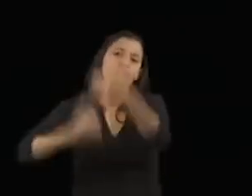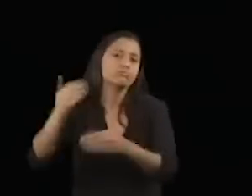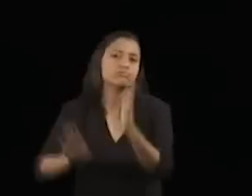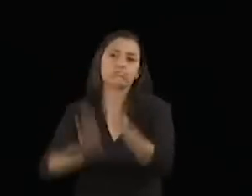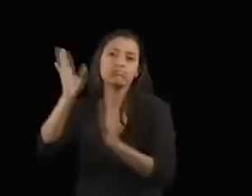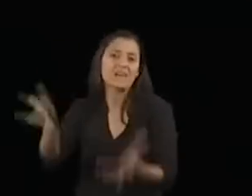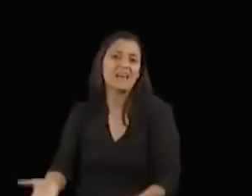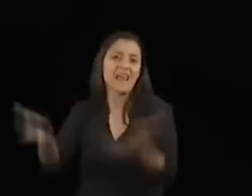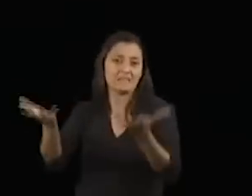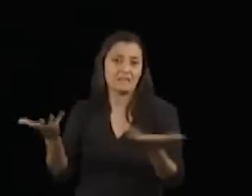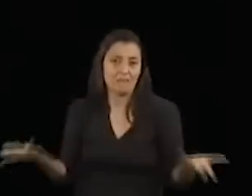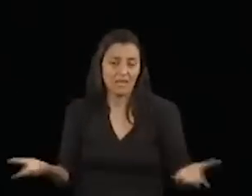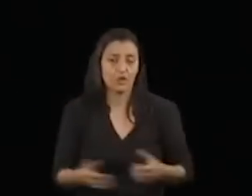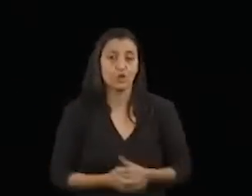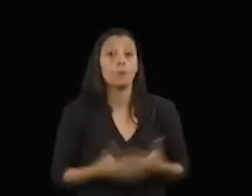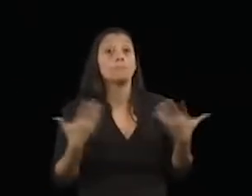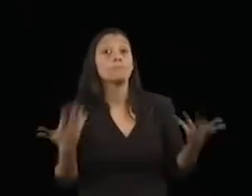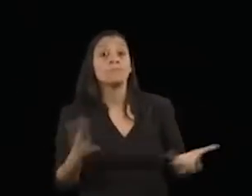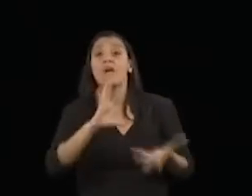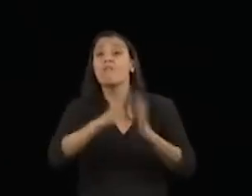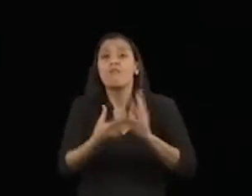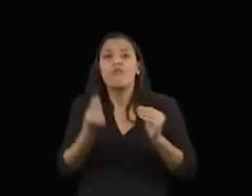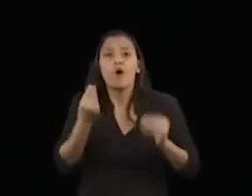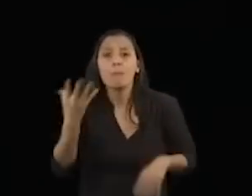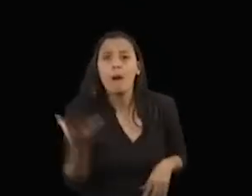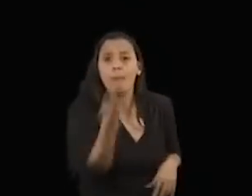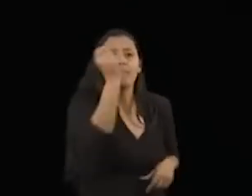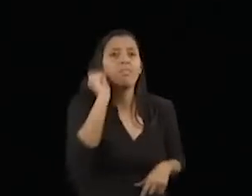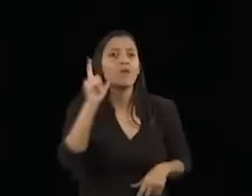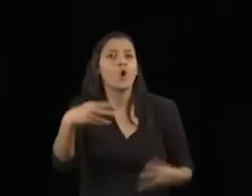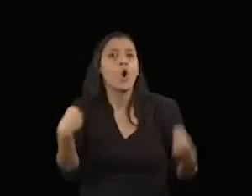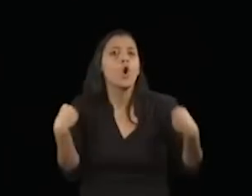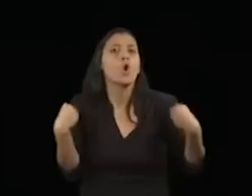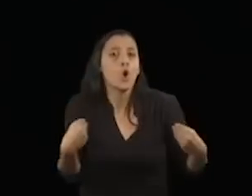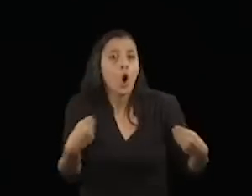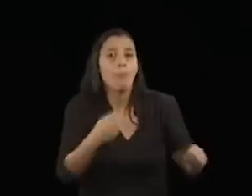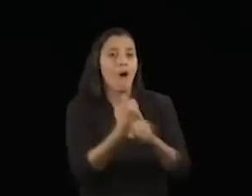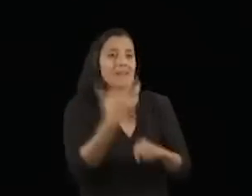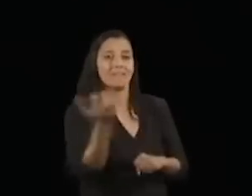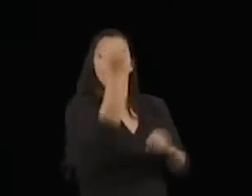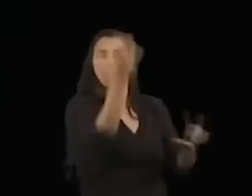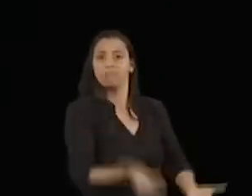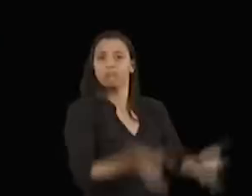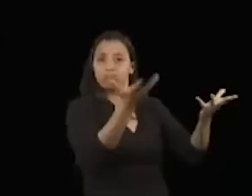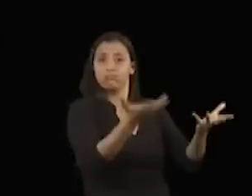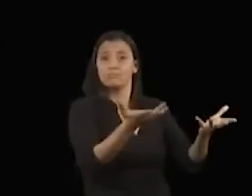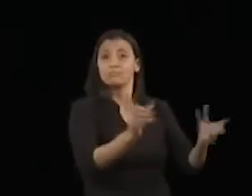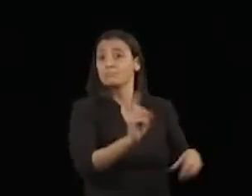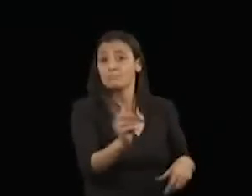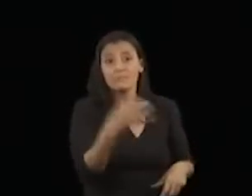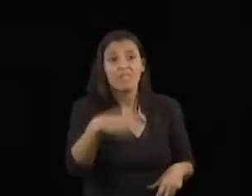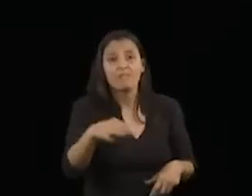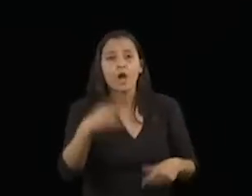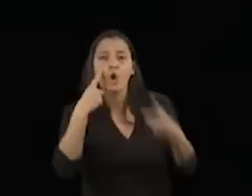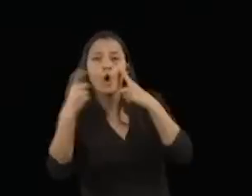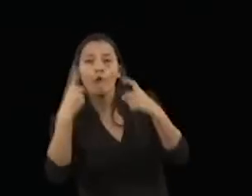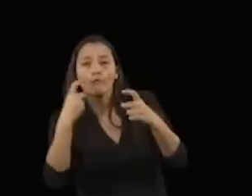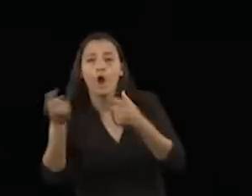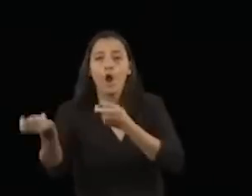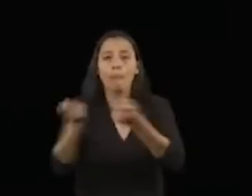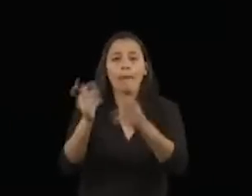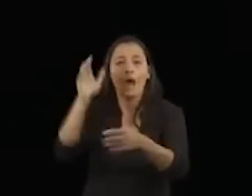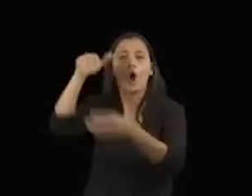crecimiento. Y la forma de lograr esa aceleración del crecimiento es no matándolo con regulación